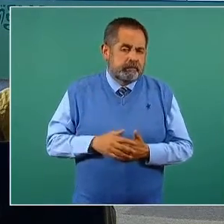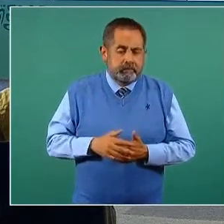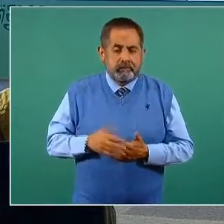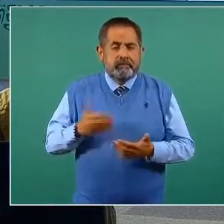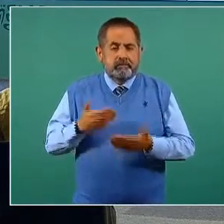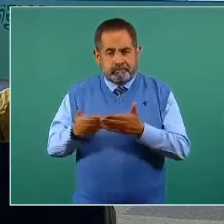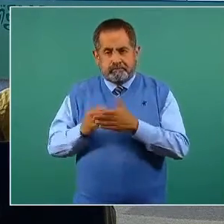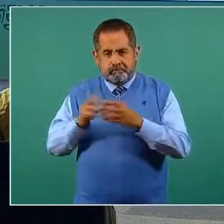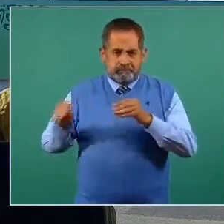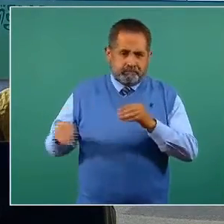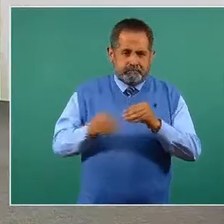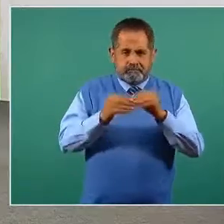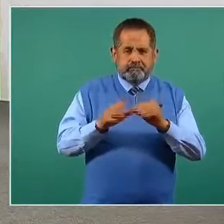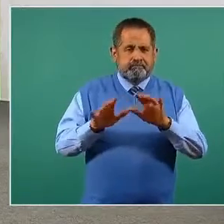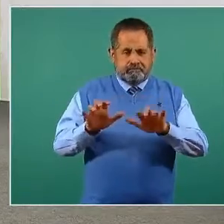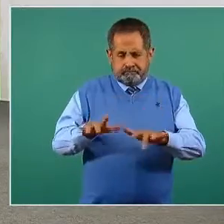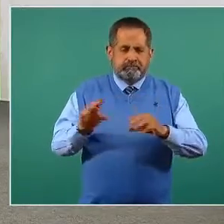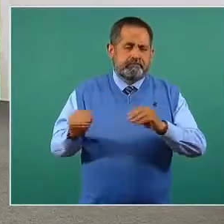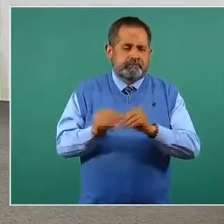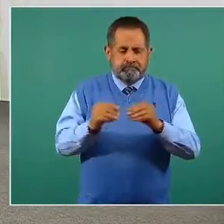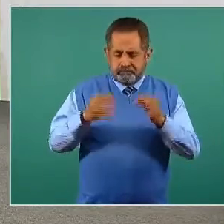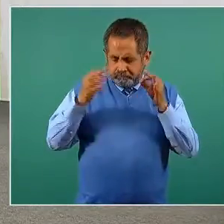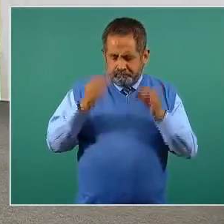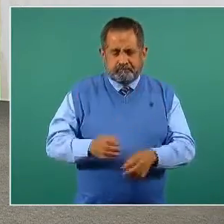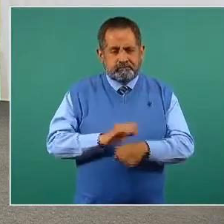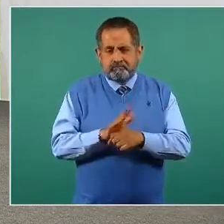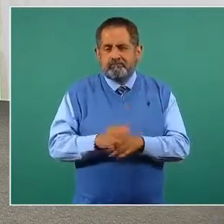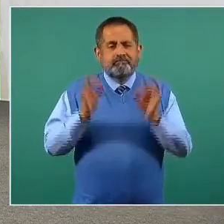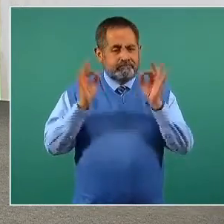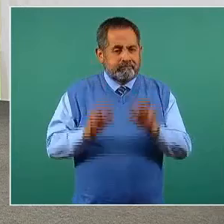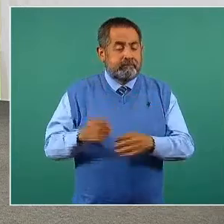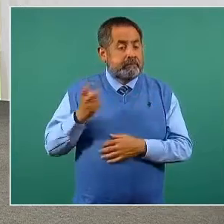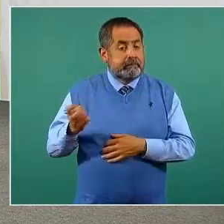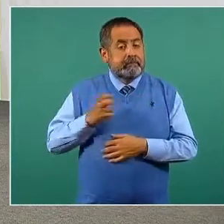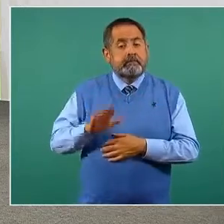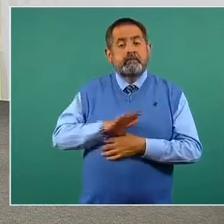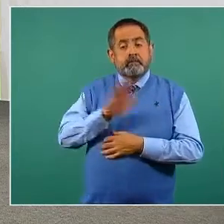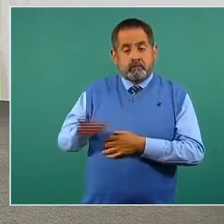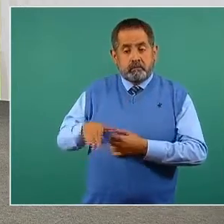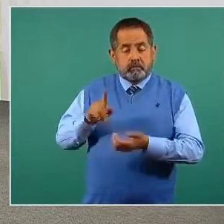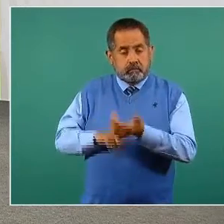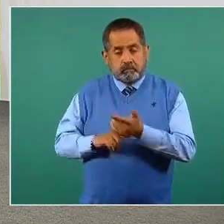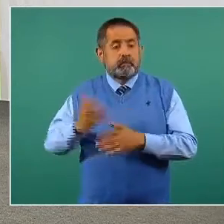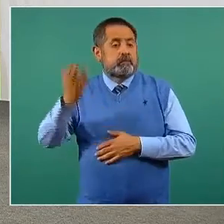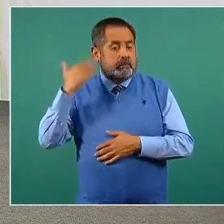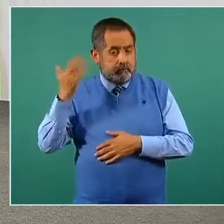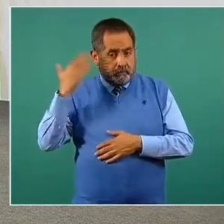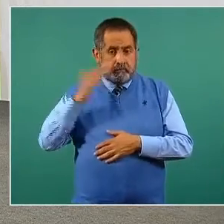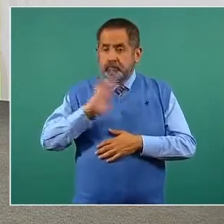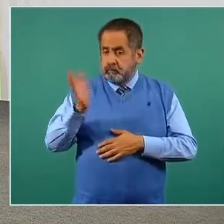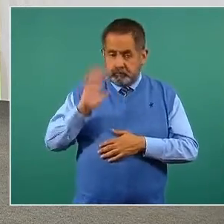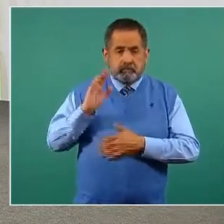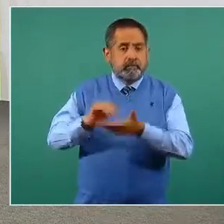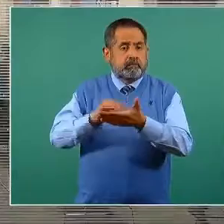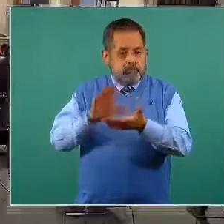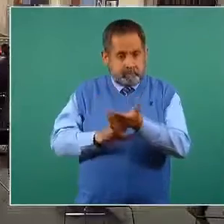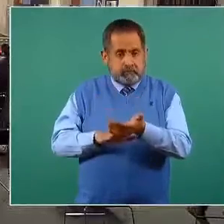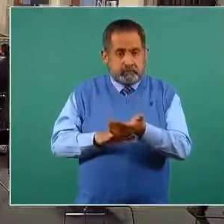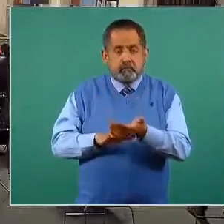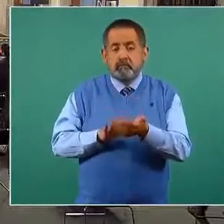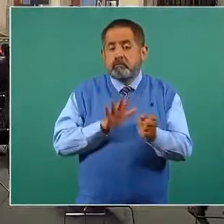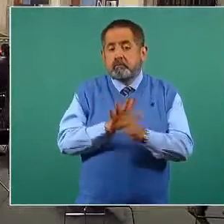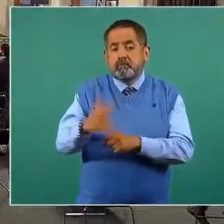ahora cargadas al sistema, ya como confirmadas. Importante decir que estas defunciones ya se encontraban notificadas en el CISBER,